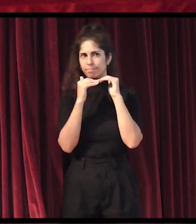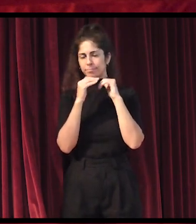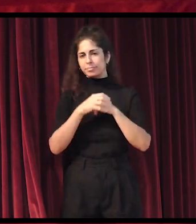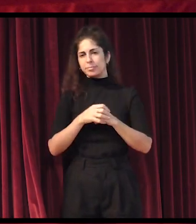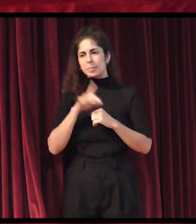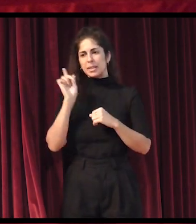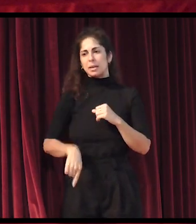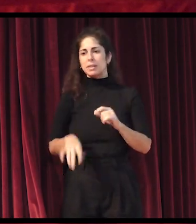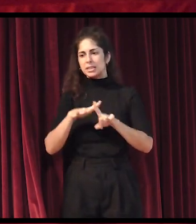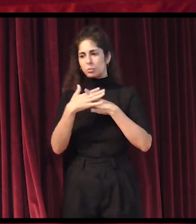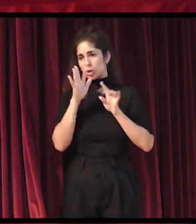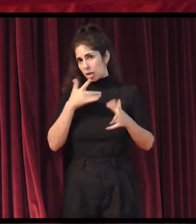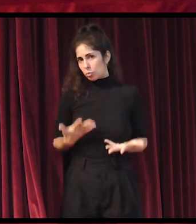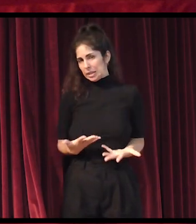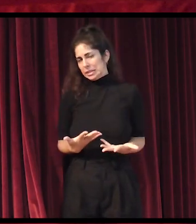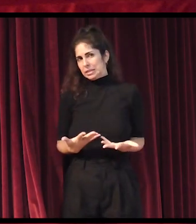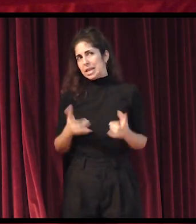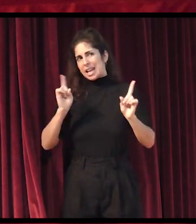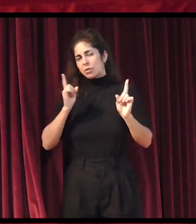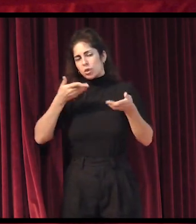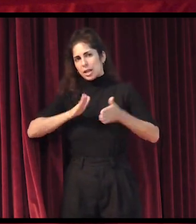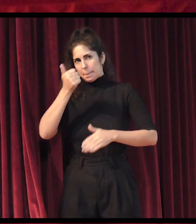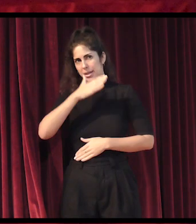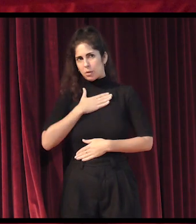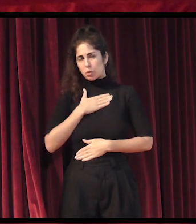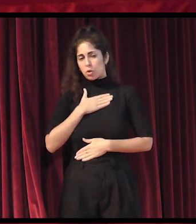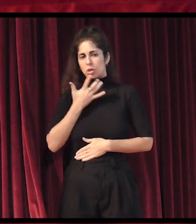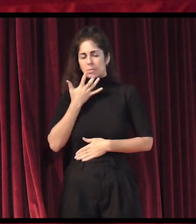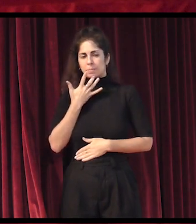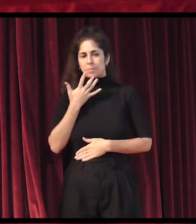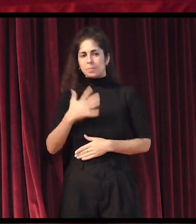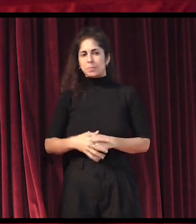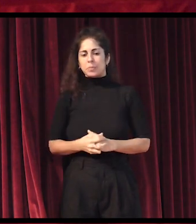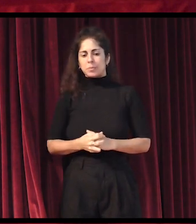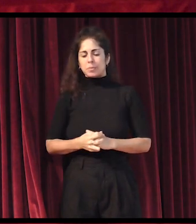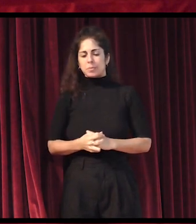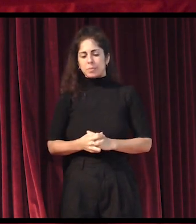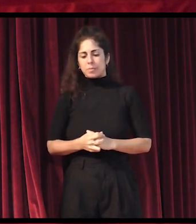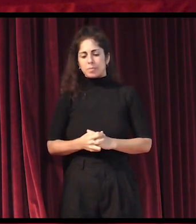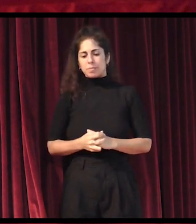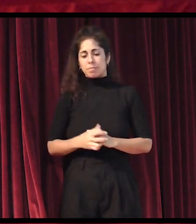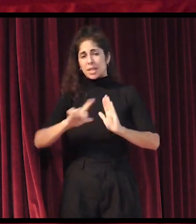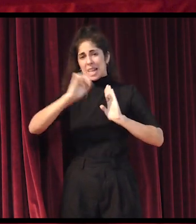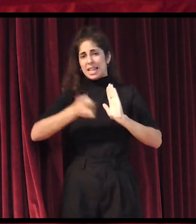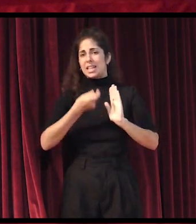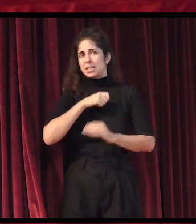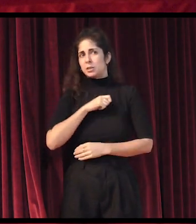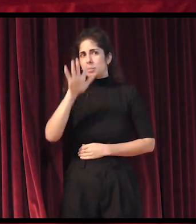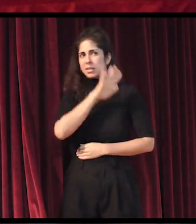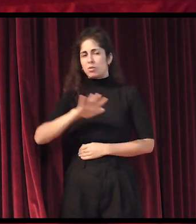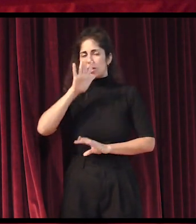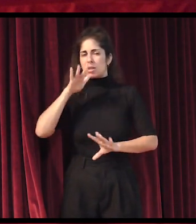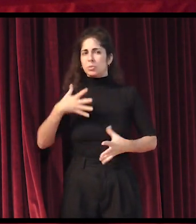cuando, en este caso, ¿no? Cuando el derecho, en este caso español,